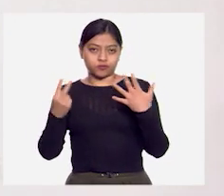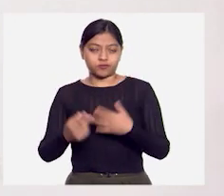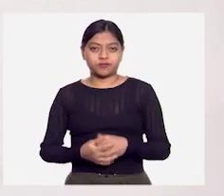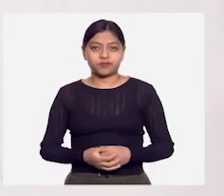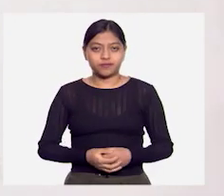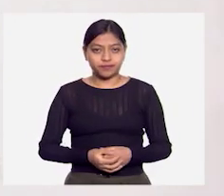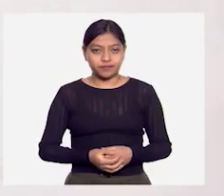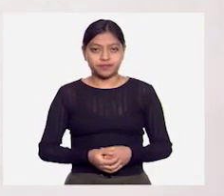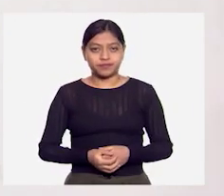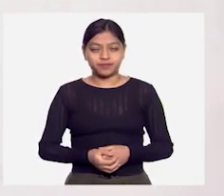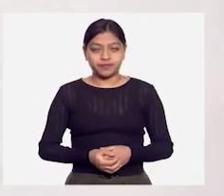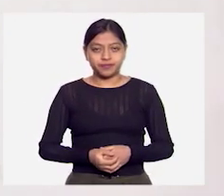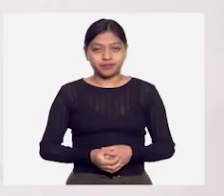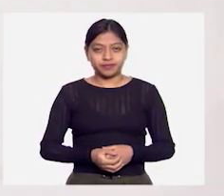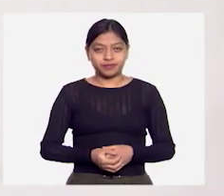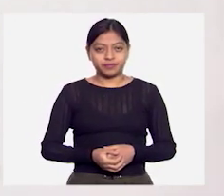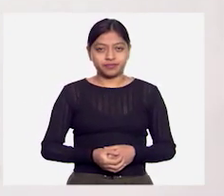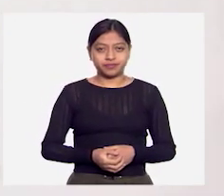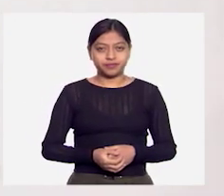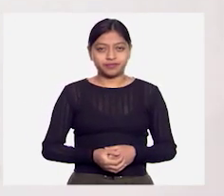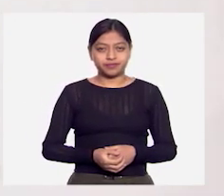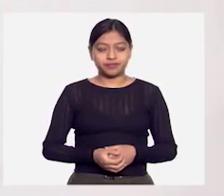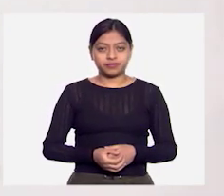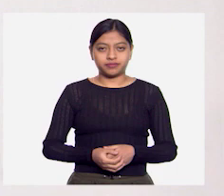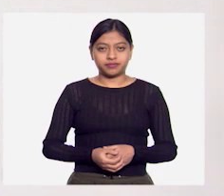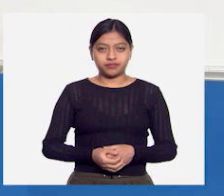Aquí lo tenemos.